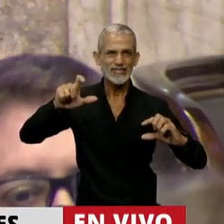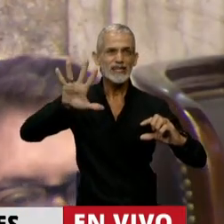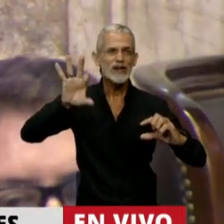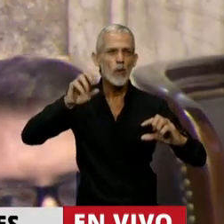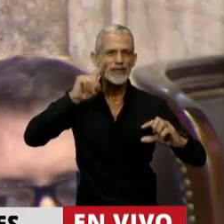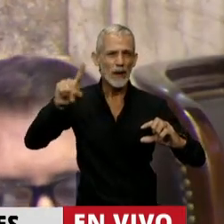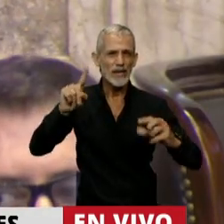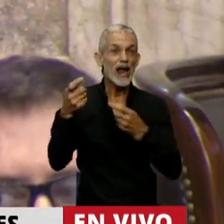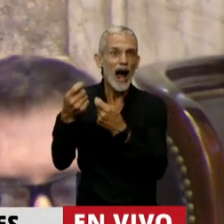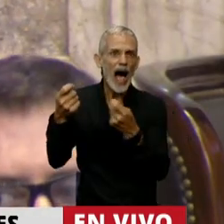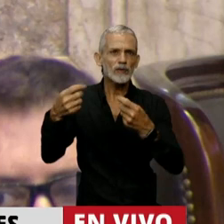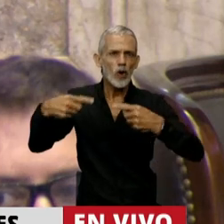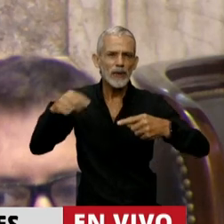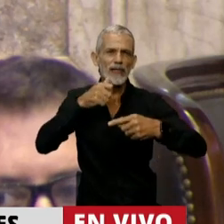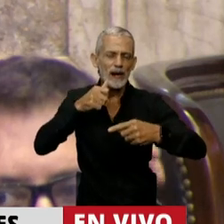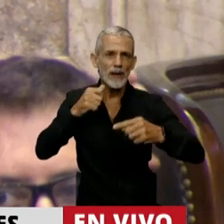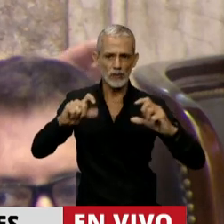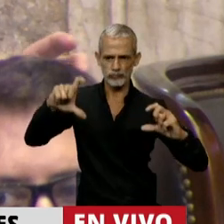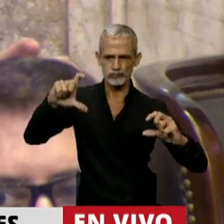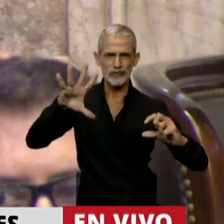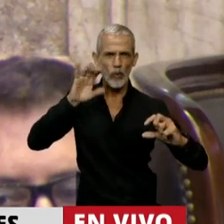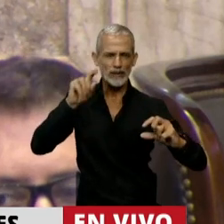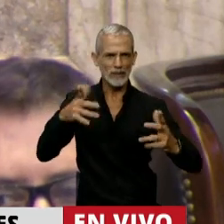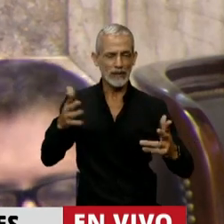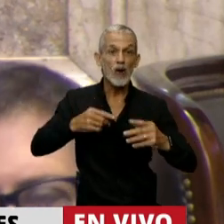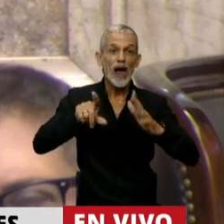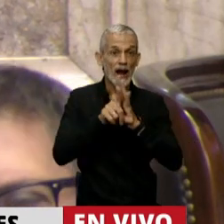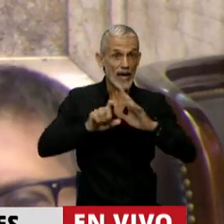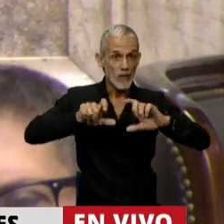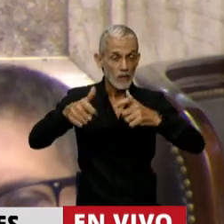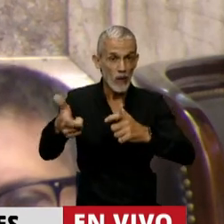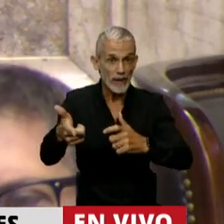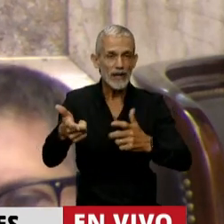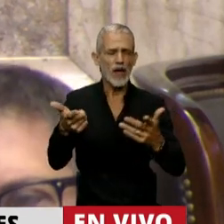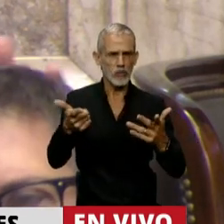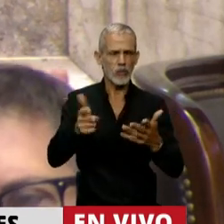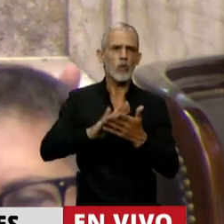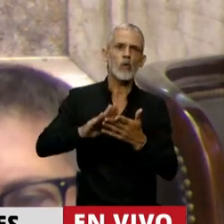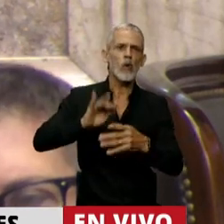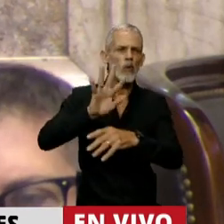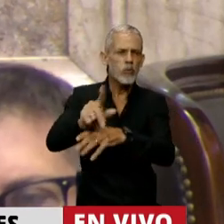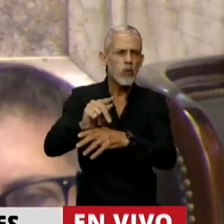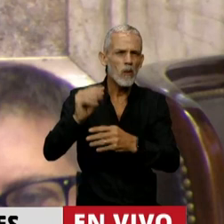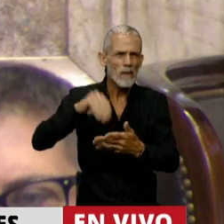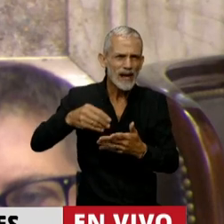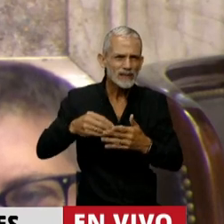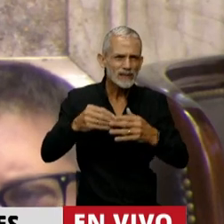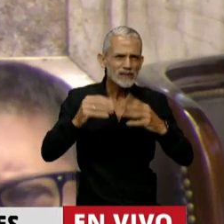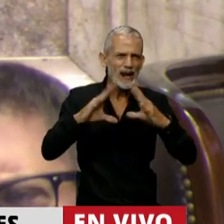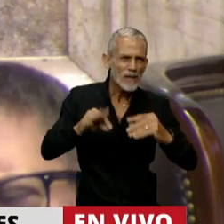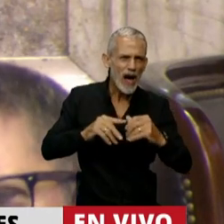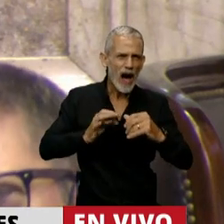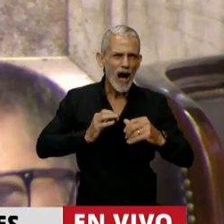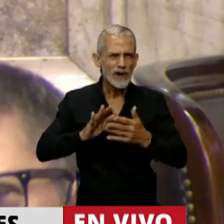abismo. Ahora con la movilidad se consolida eso y se va a un nuevo ataque en el medio de la fiesta.